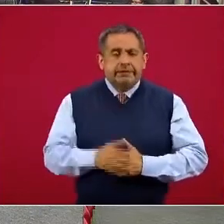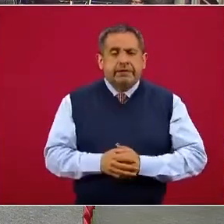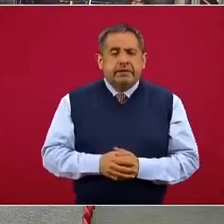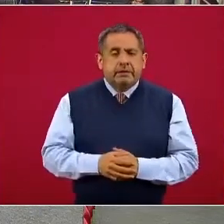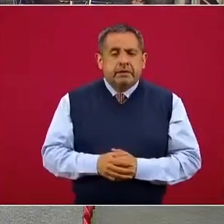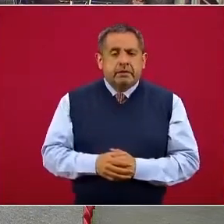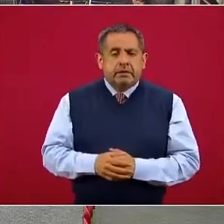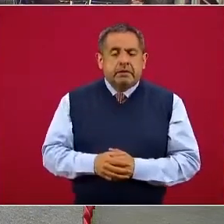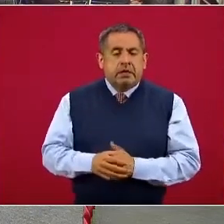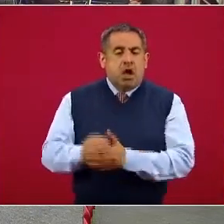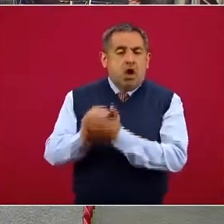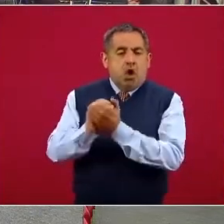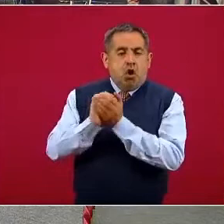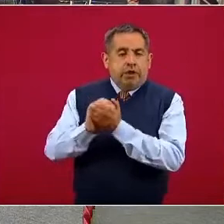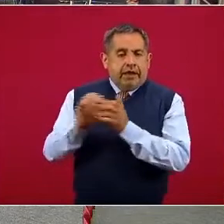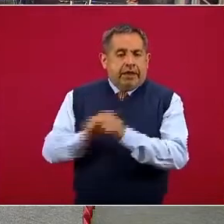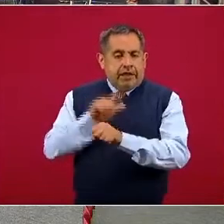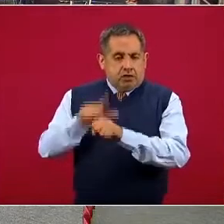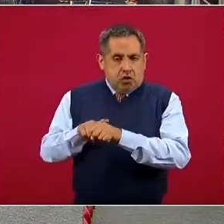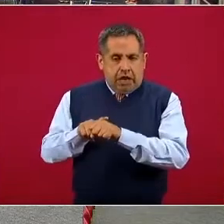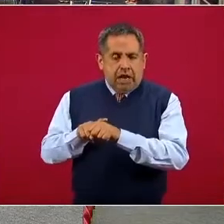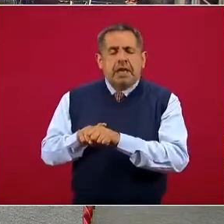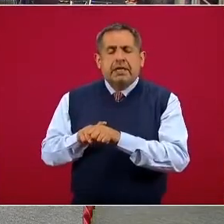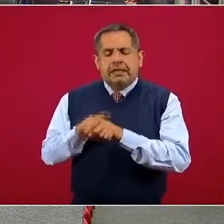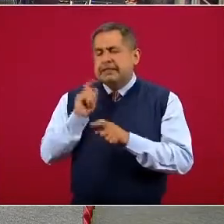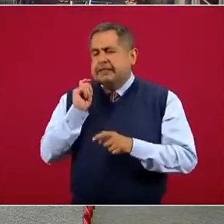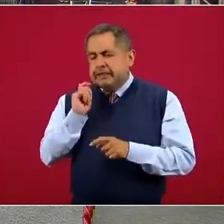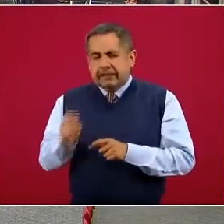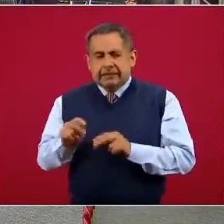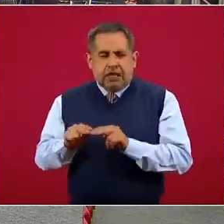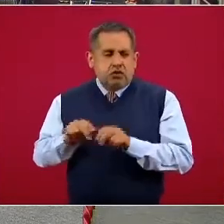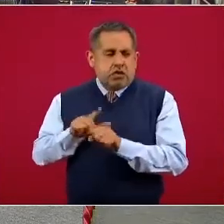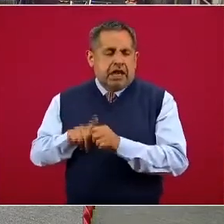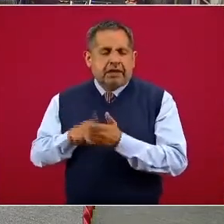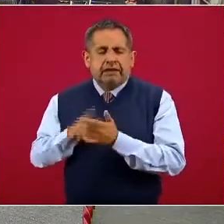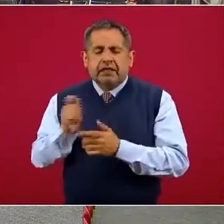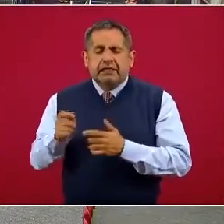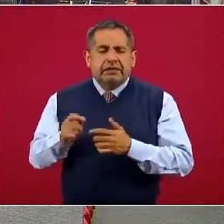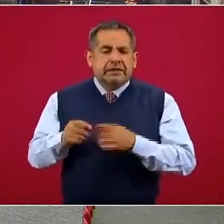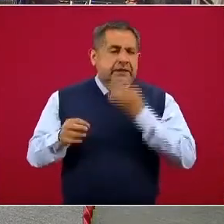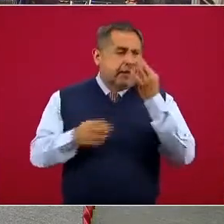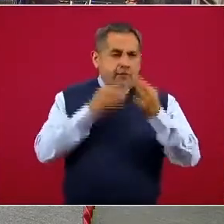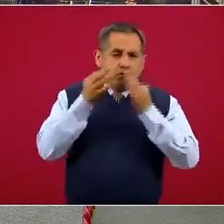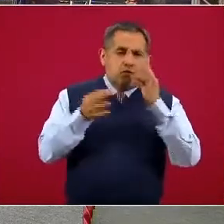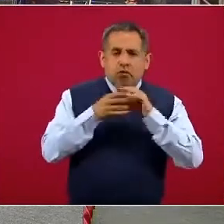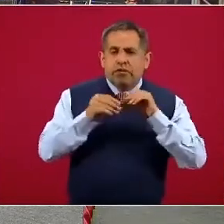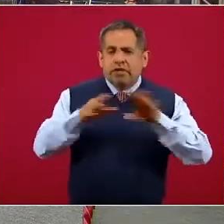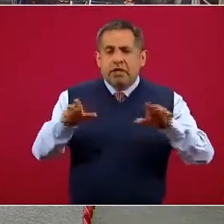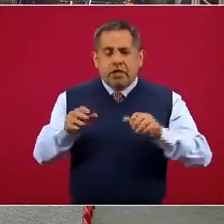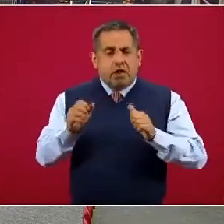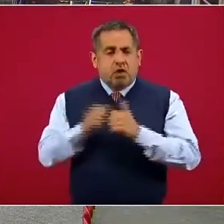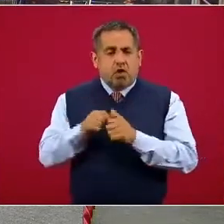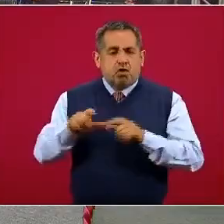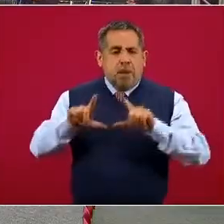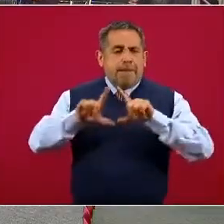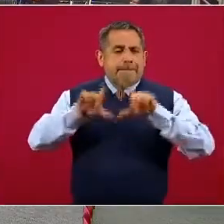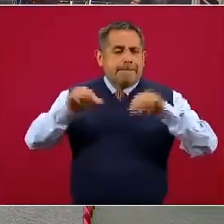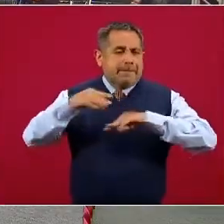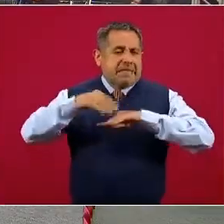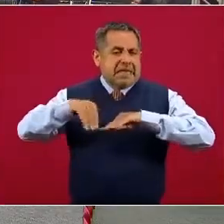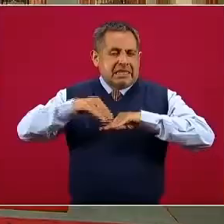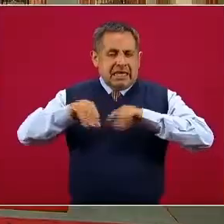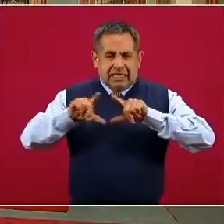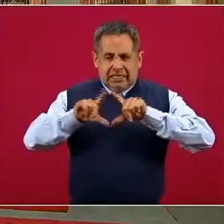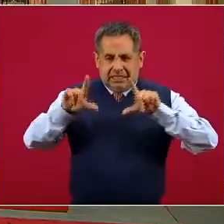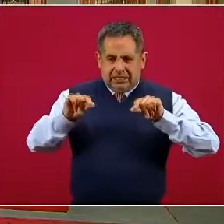La Lotería Nacional mantiene el compromiso de difundir a través de sus motivos de billetes